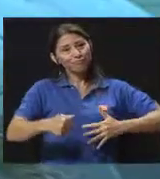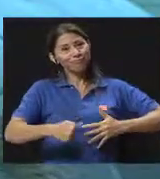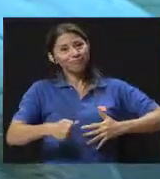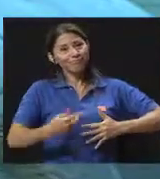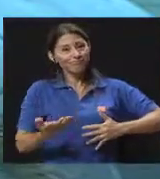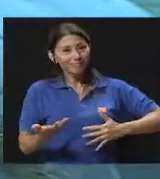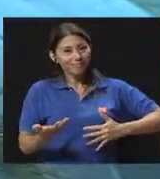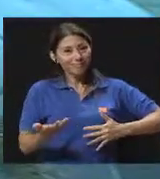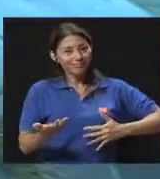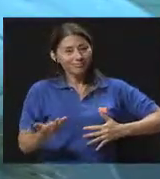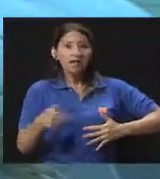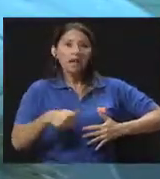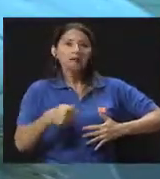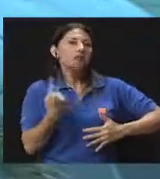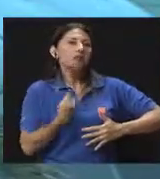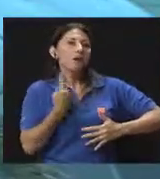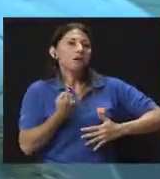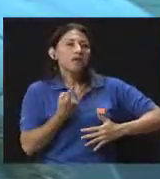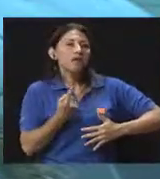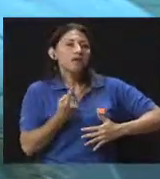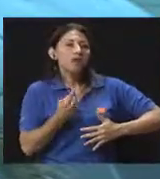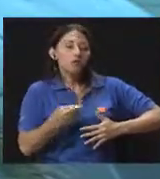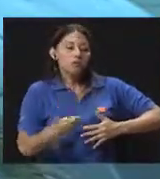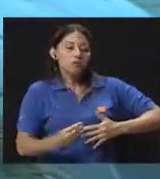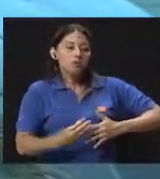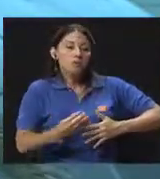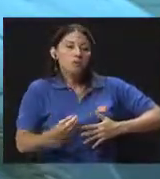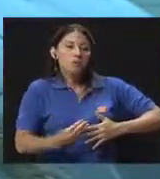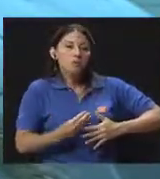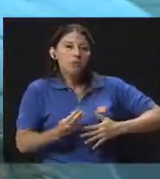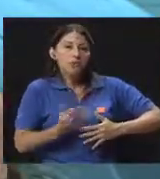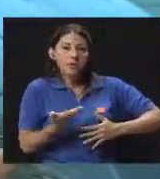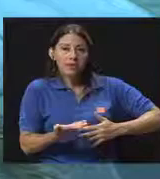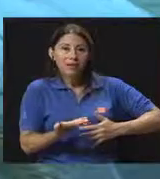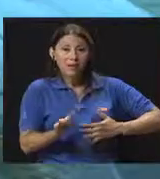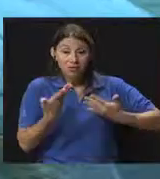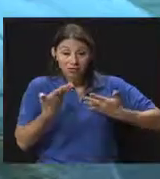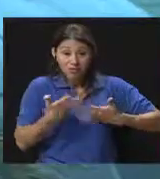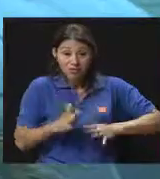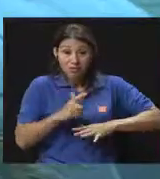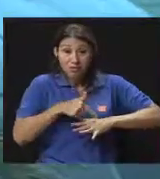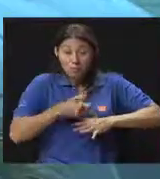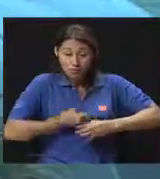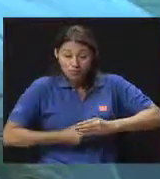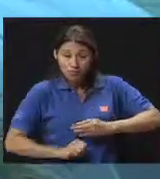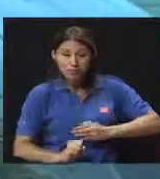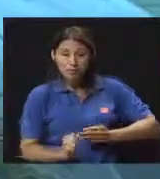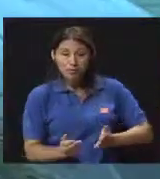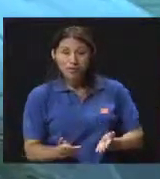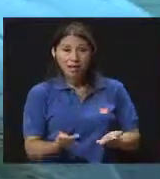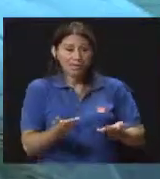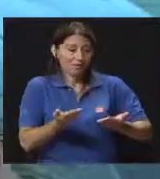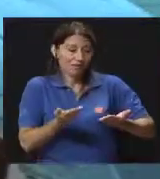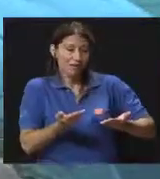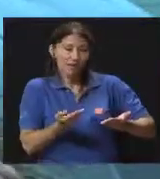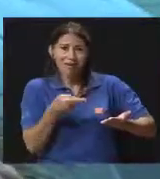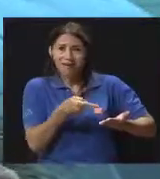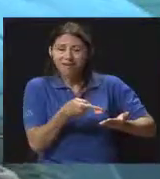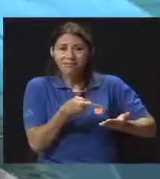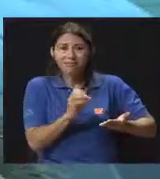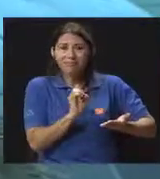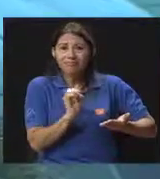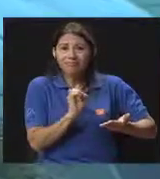solamente se alimentaba de nutrientes específicos, y por lo tanto cuando el niño nace, pues no está adaptado para que